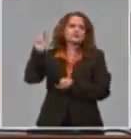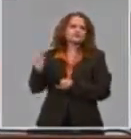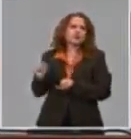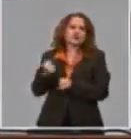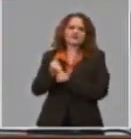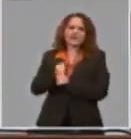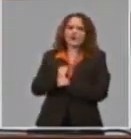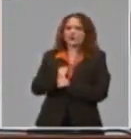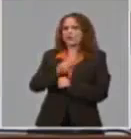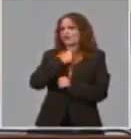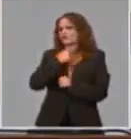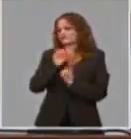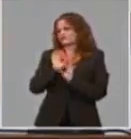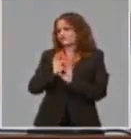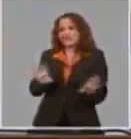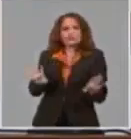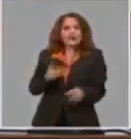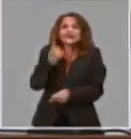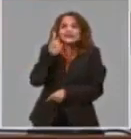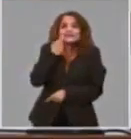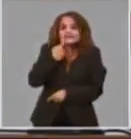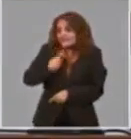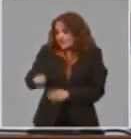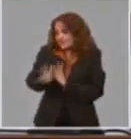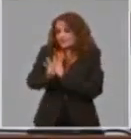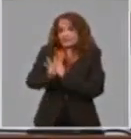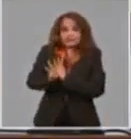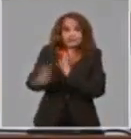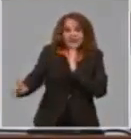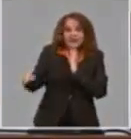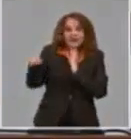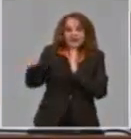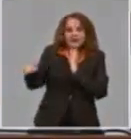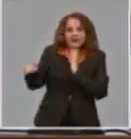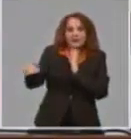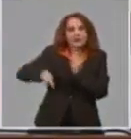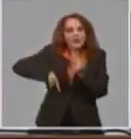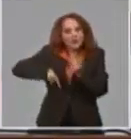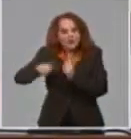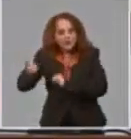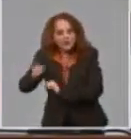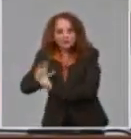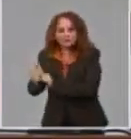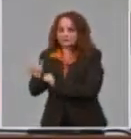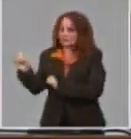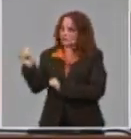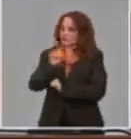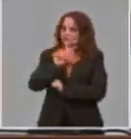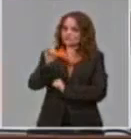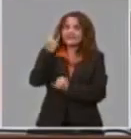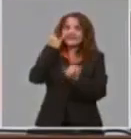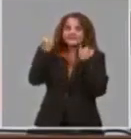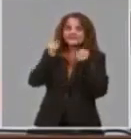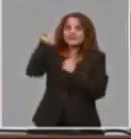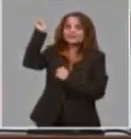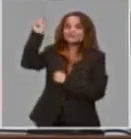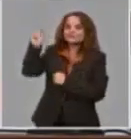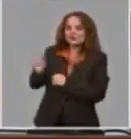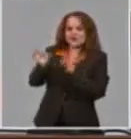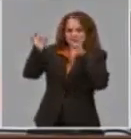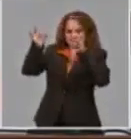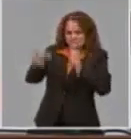ciudadano humilde que por necesidades necesita hacer la cola una, dos o tres veces para resolver sus